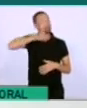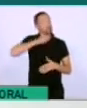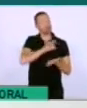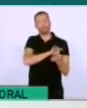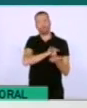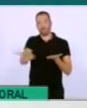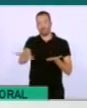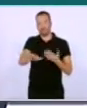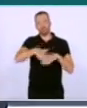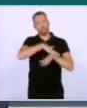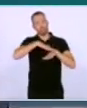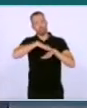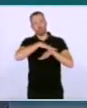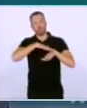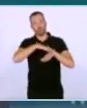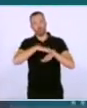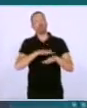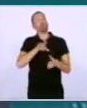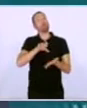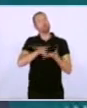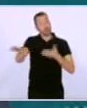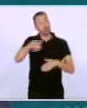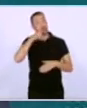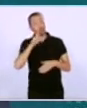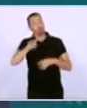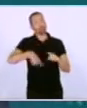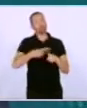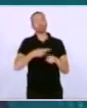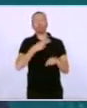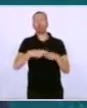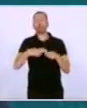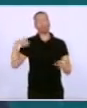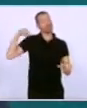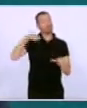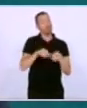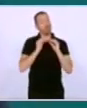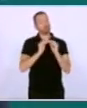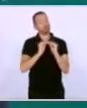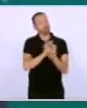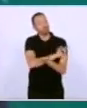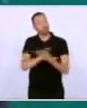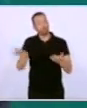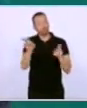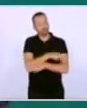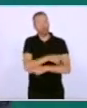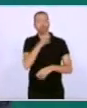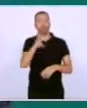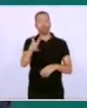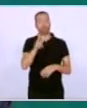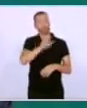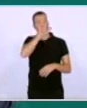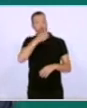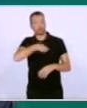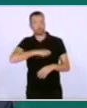moncloa pero no solo a él sino a sus políticas en las que se han vulnerado los derechos de los españoles en los que se ha querido